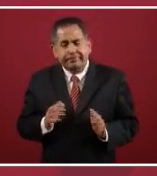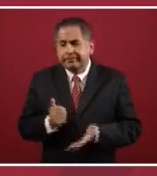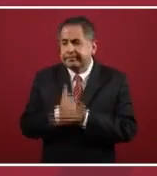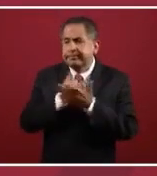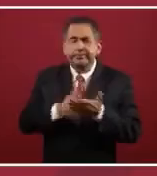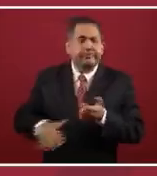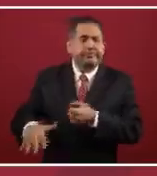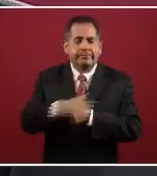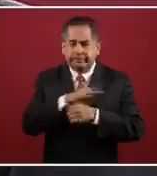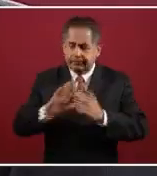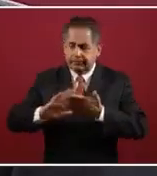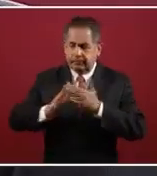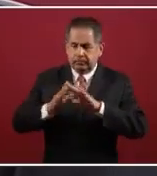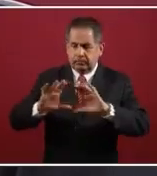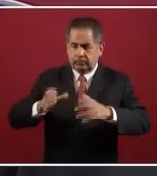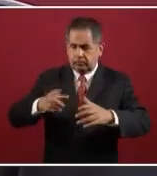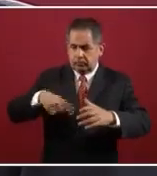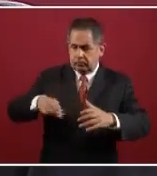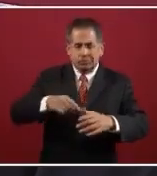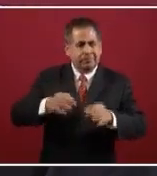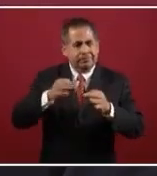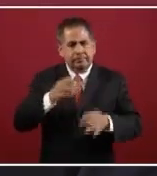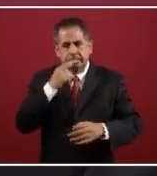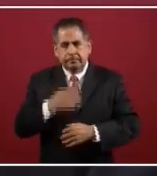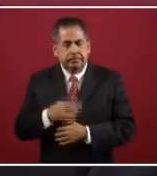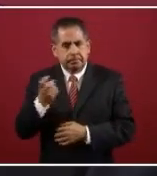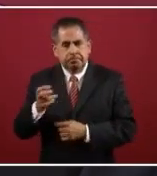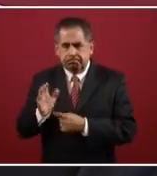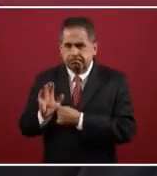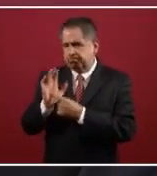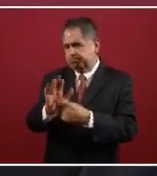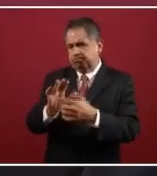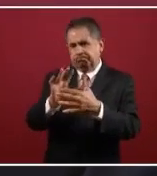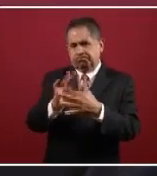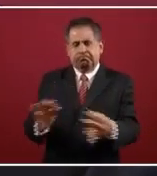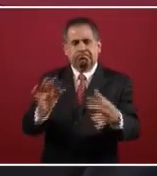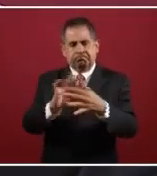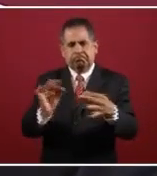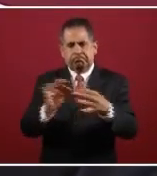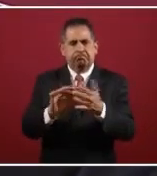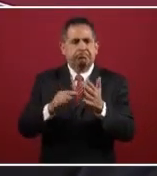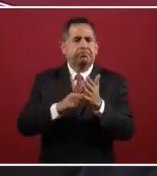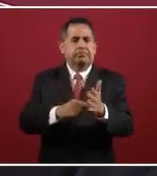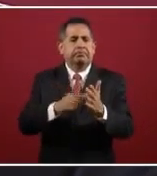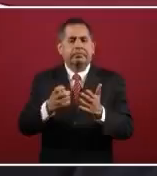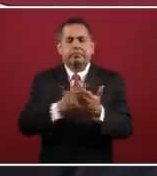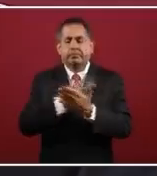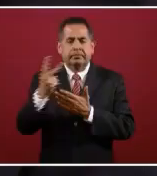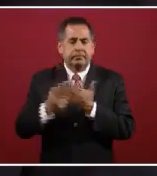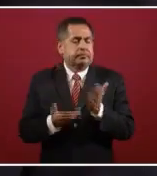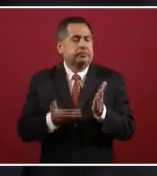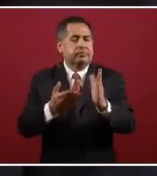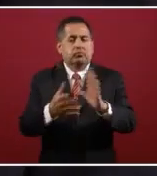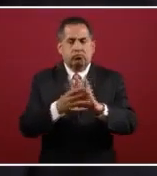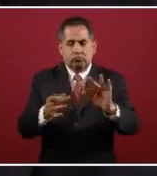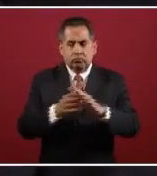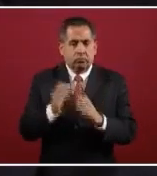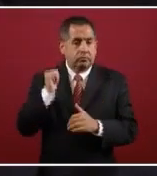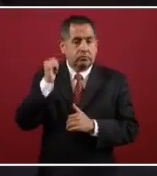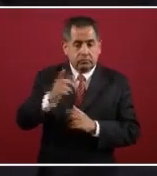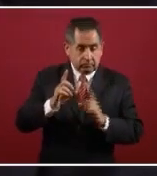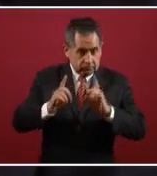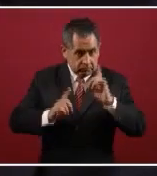sociales, comunitarios. Por eso queríamos explicarles sobre este programa y cualquier